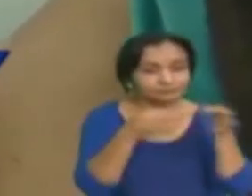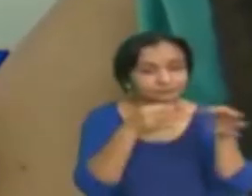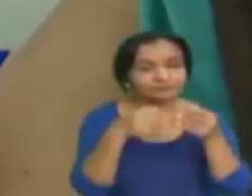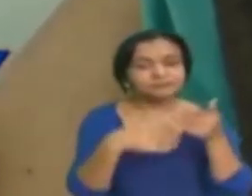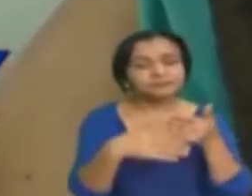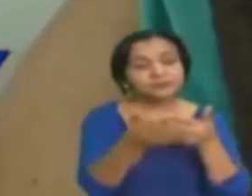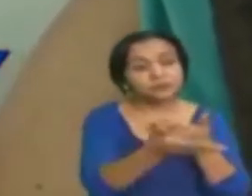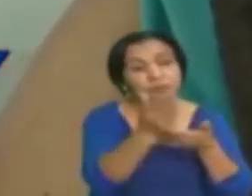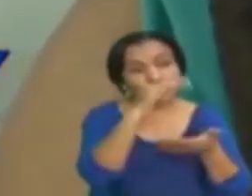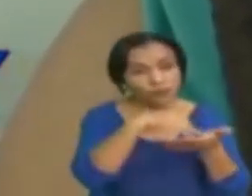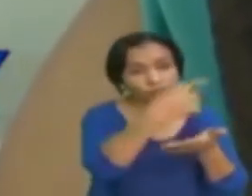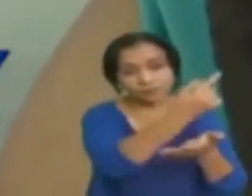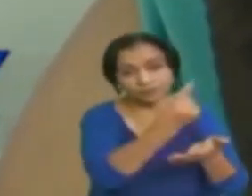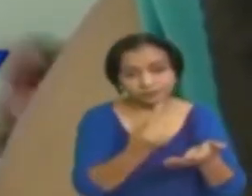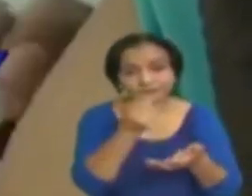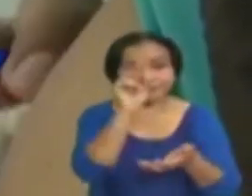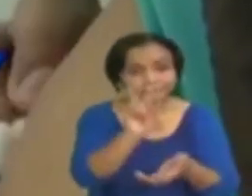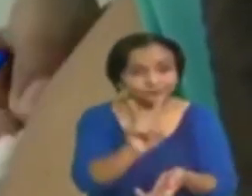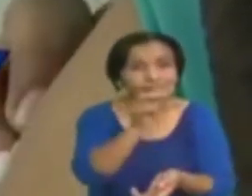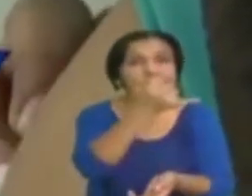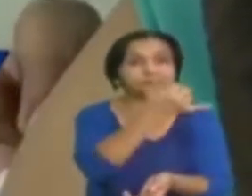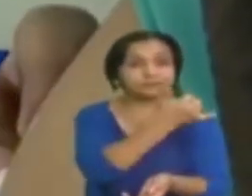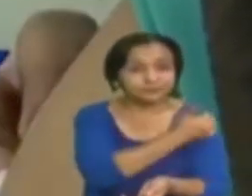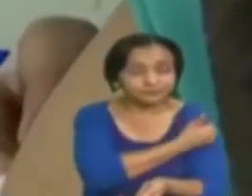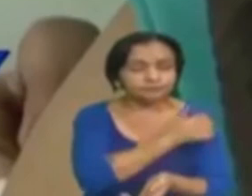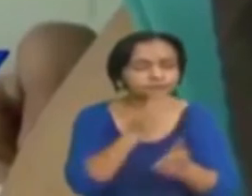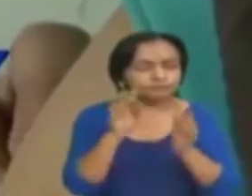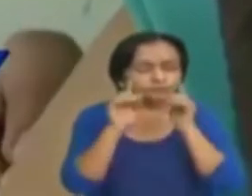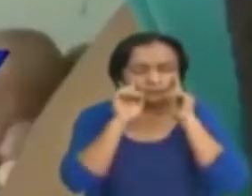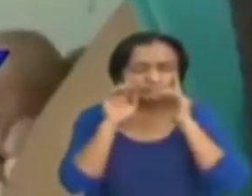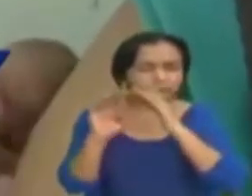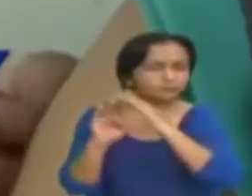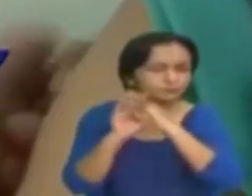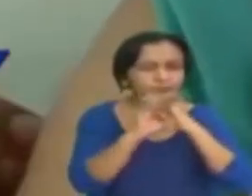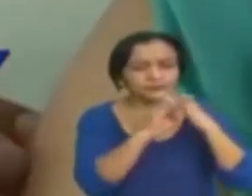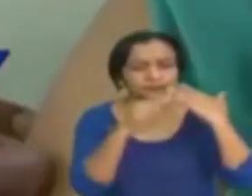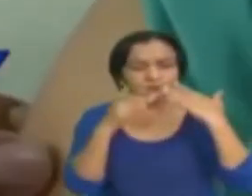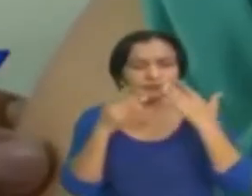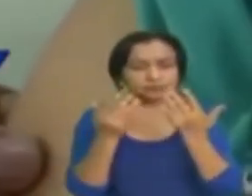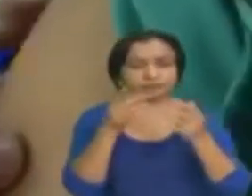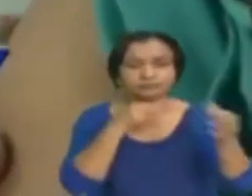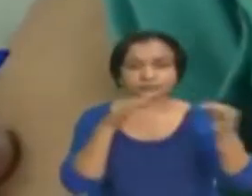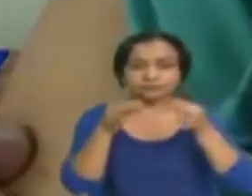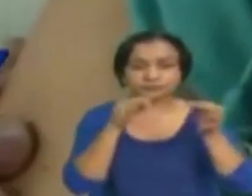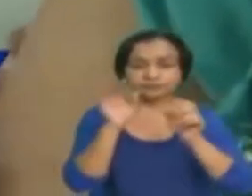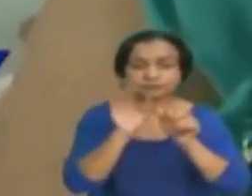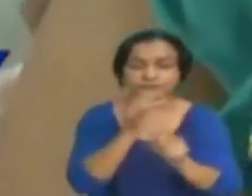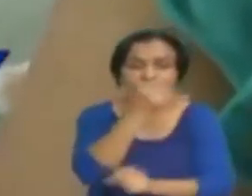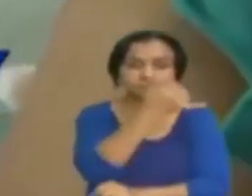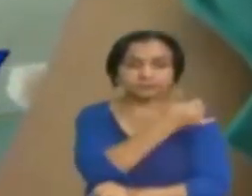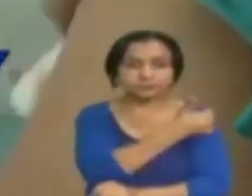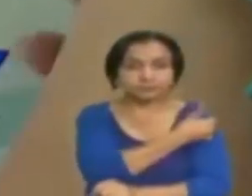qué? Porque por un lado hay vacunación, por otro lado hay cuidado, hay llamados permanentes, todas las medidas que se toman